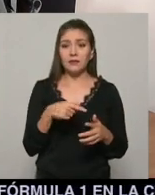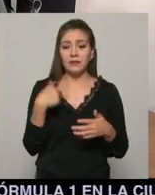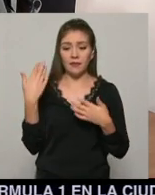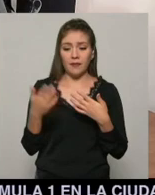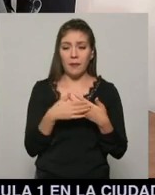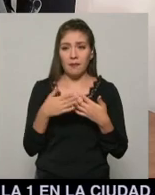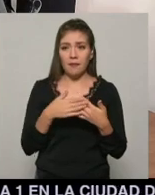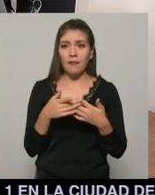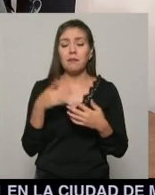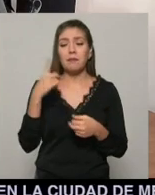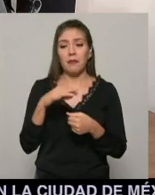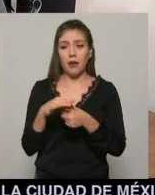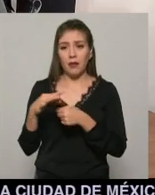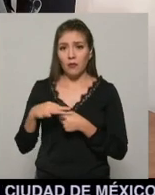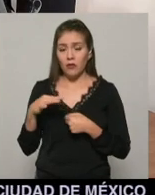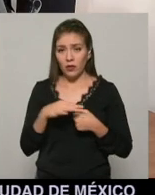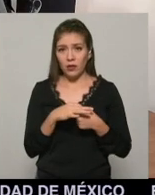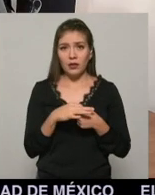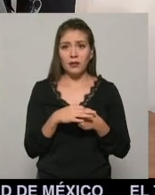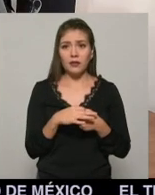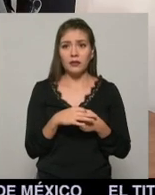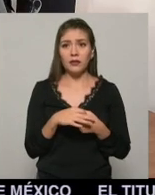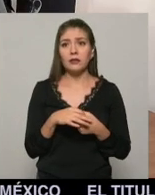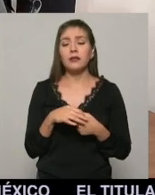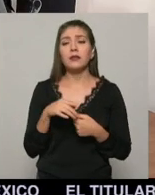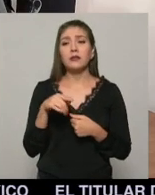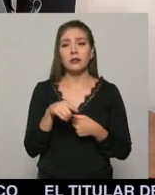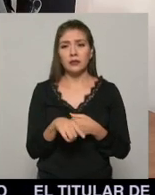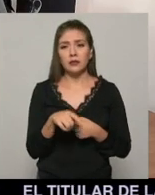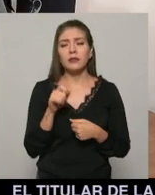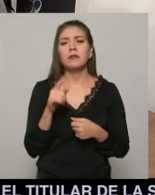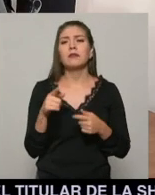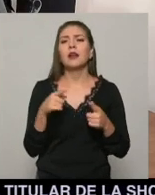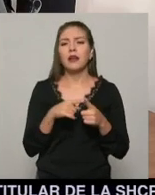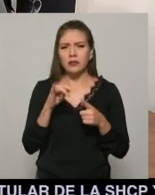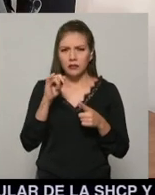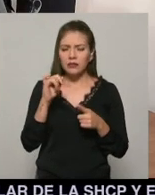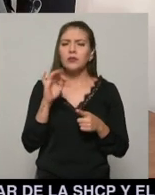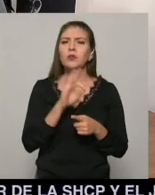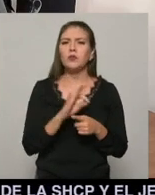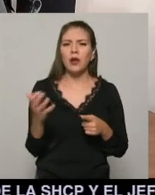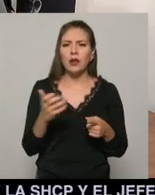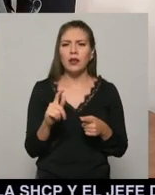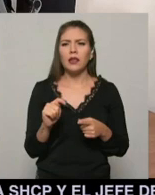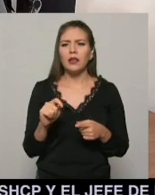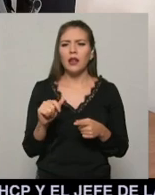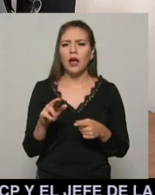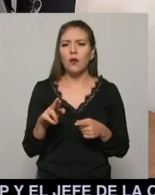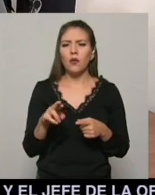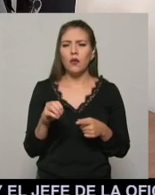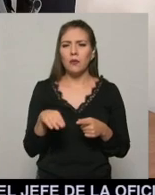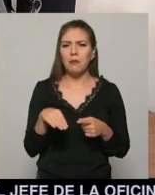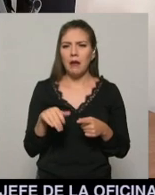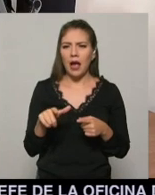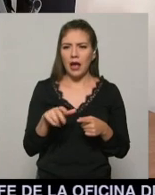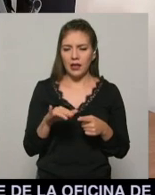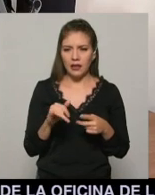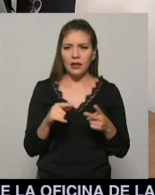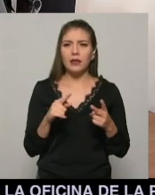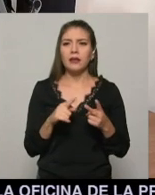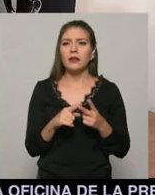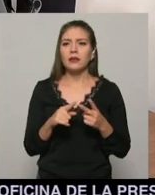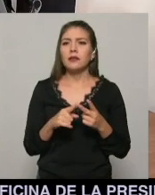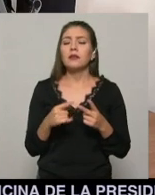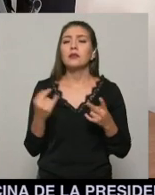llevar a votación, en primer lugar permite la tauromaquia, ¿verdad? En segundo lugar, permite la descentralización y les deja